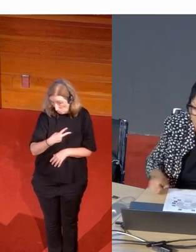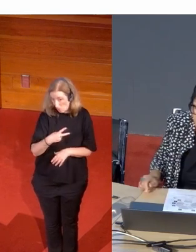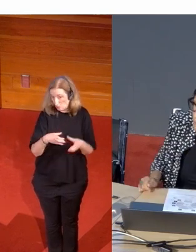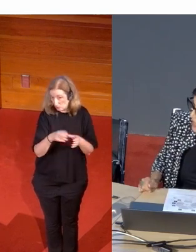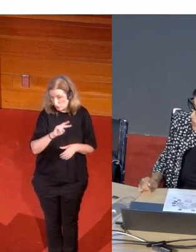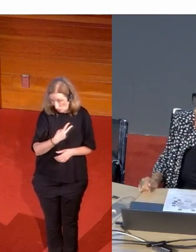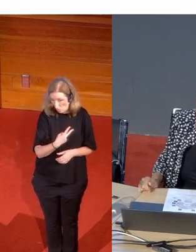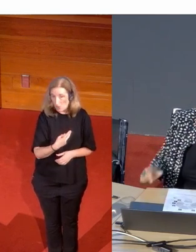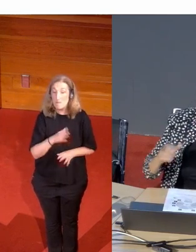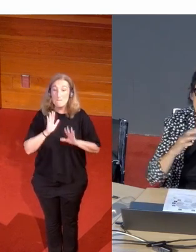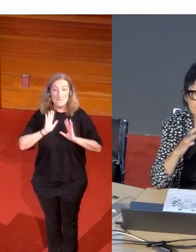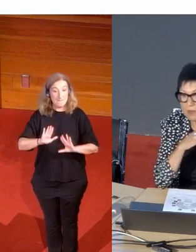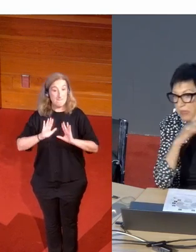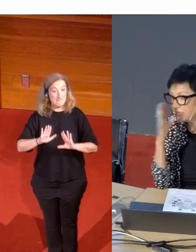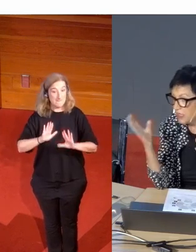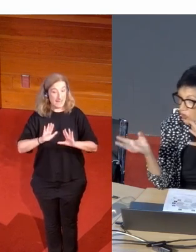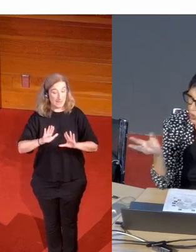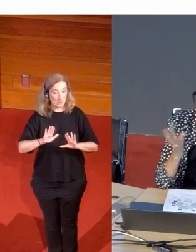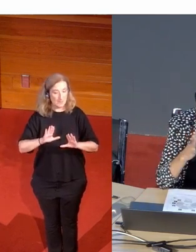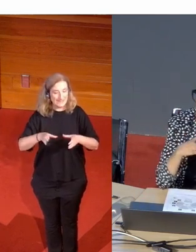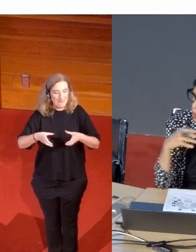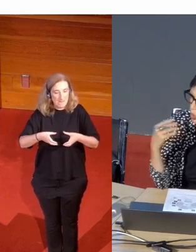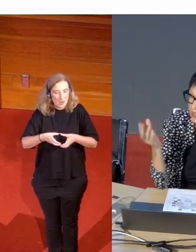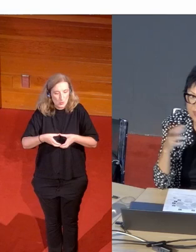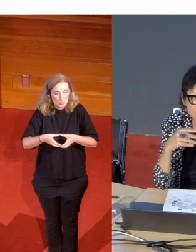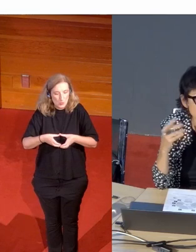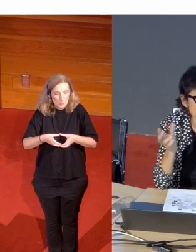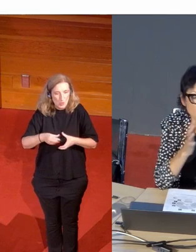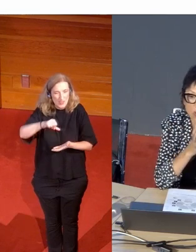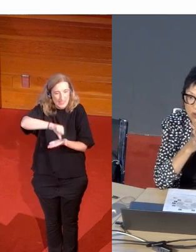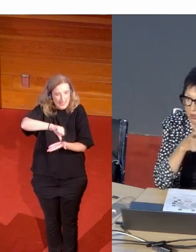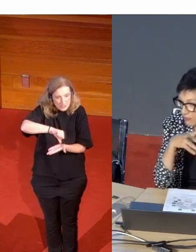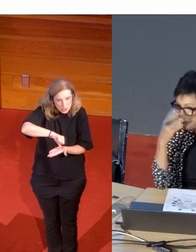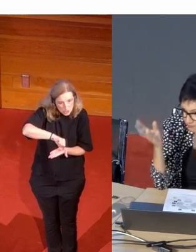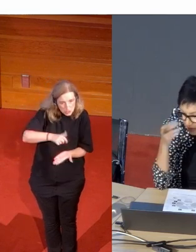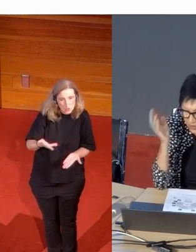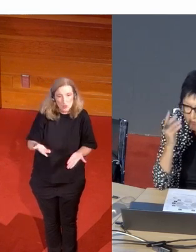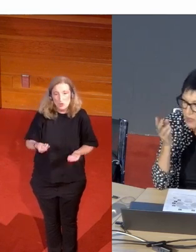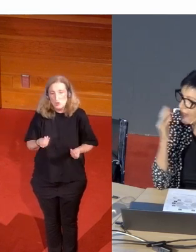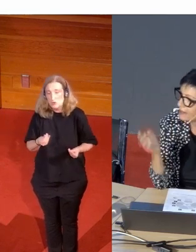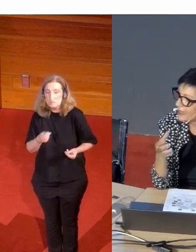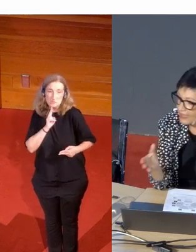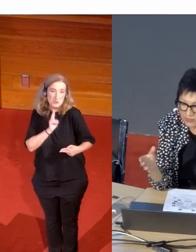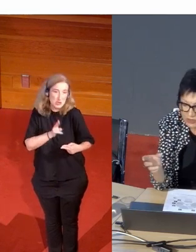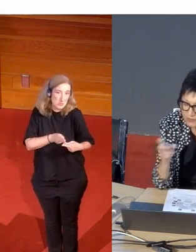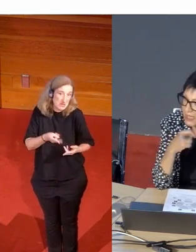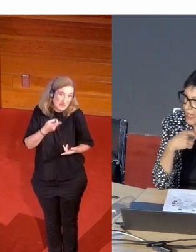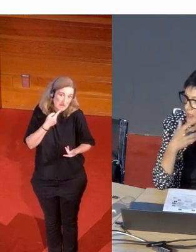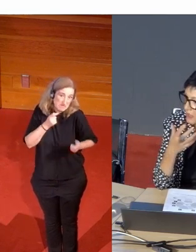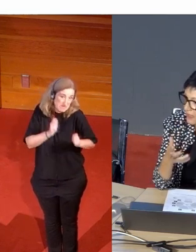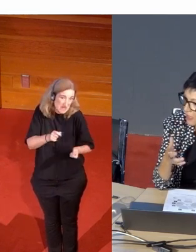partido pero ese partido de Centro que podríamos Llamar de